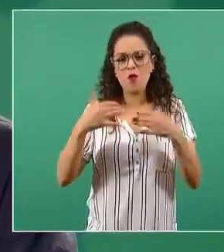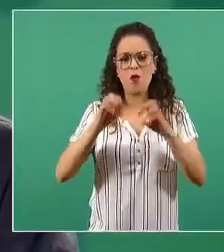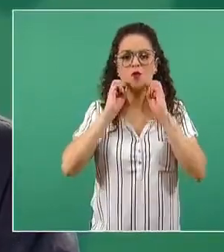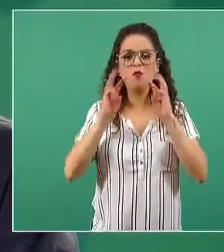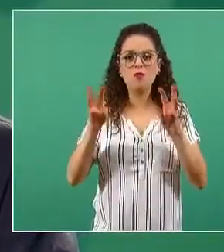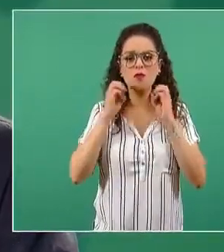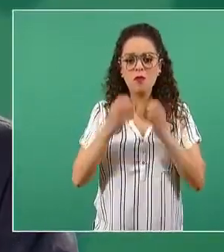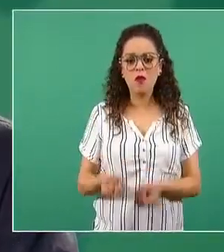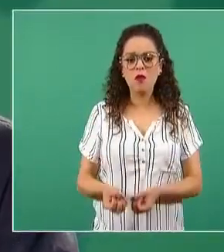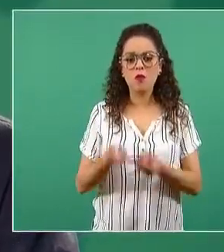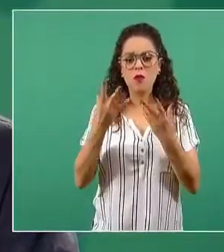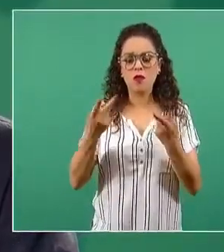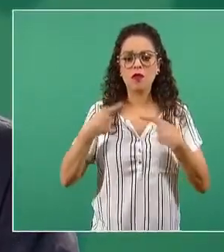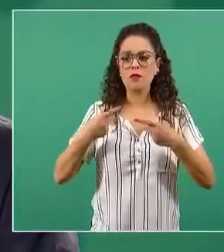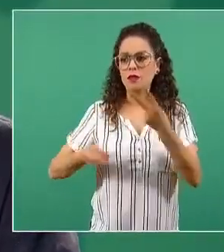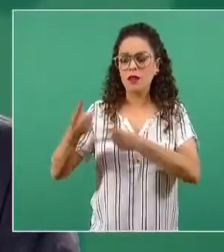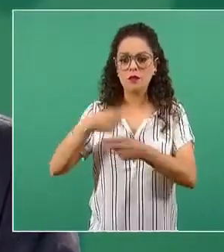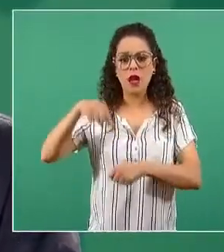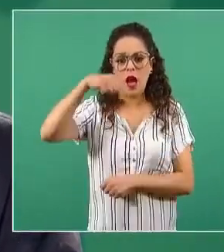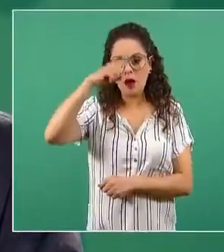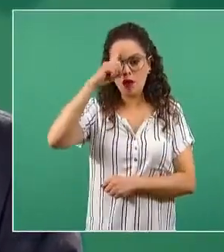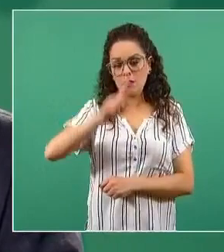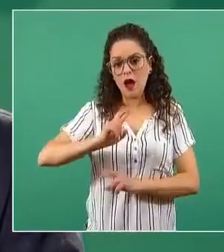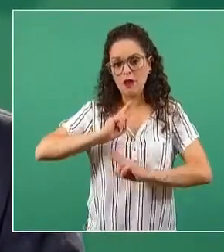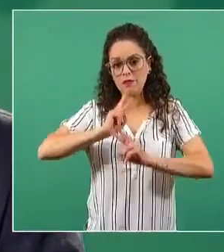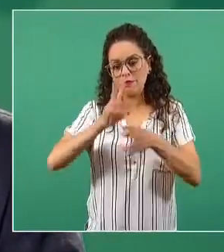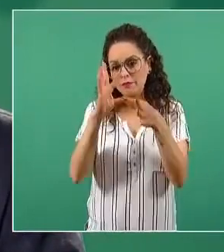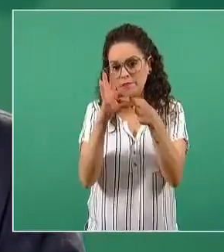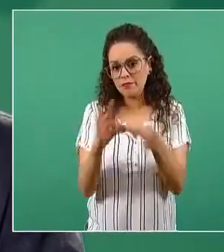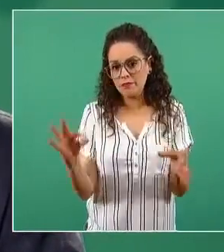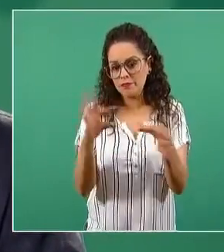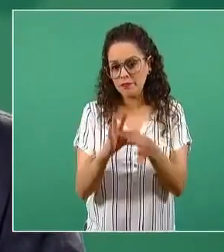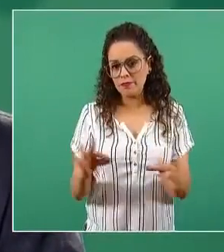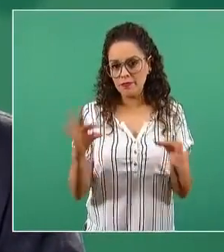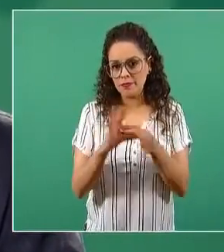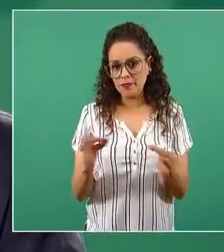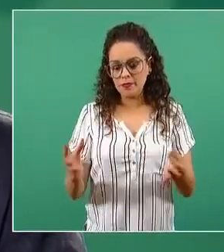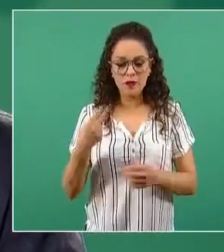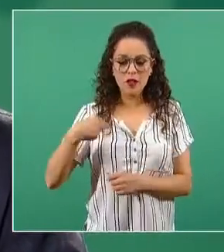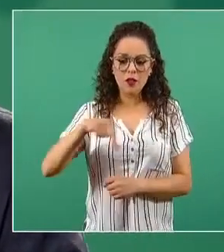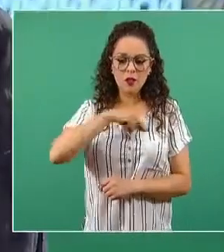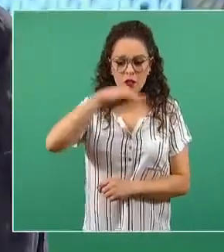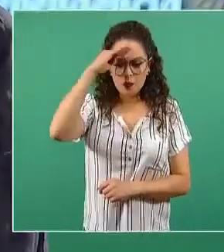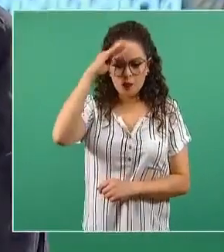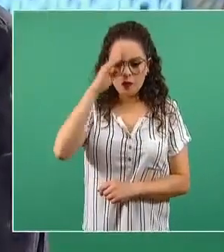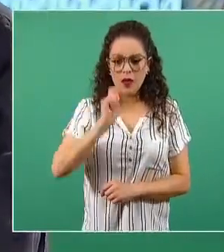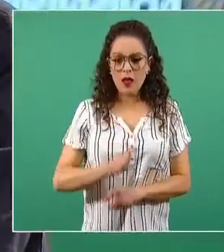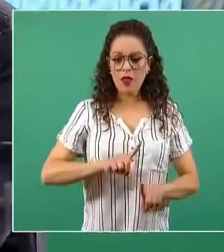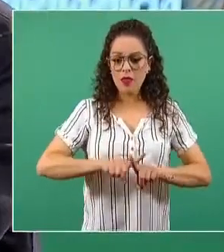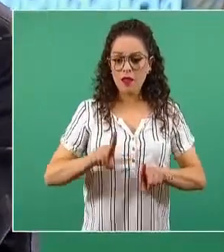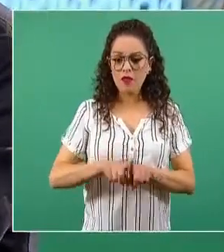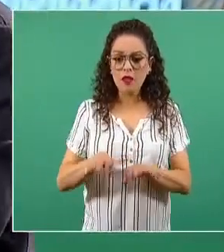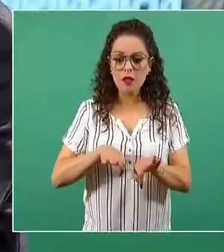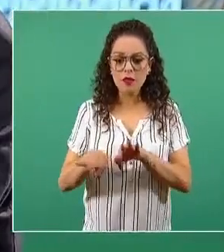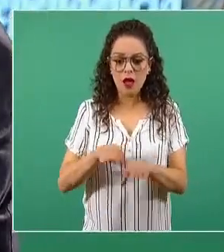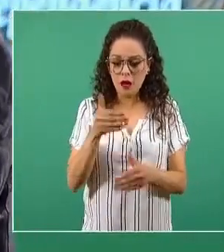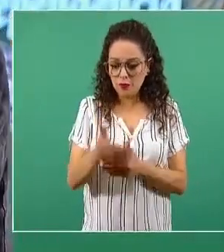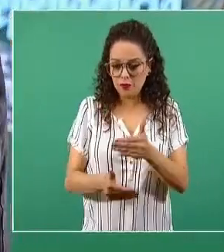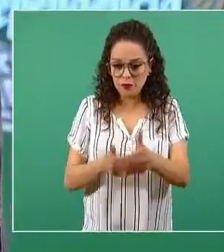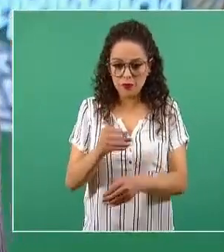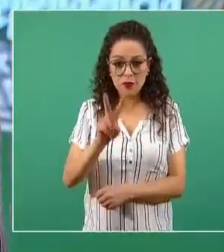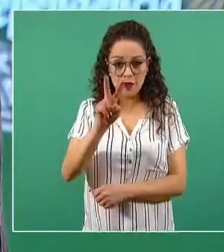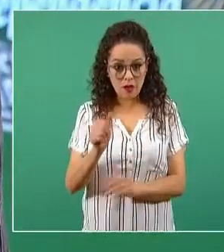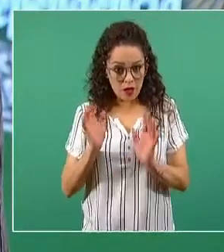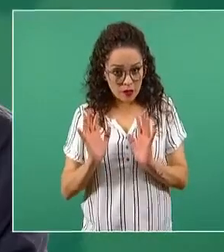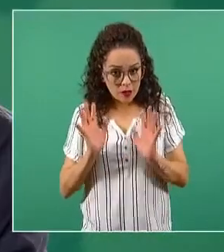han sido presentadas aquí. Y lo que queremos es que los distintos trabajos que están avanzando ya se